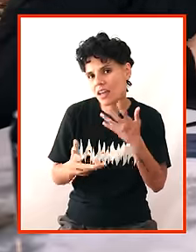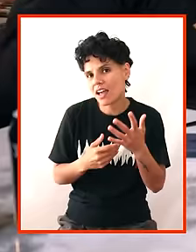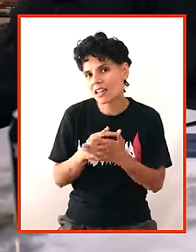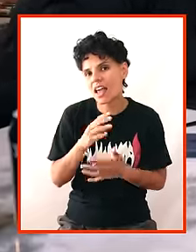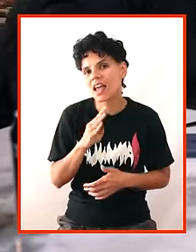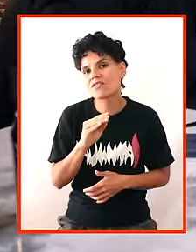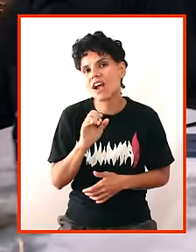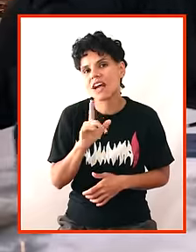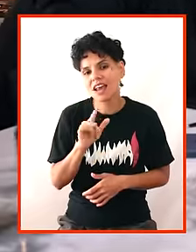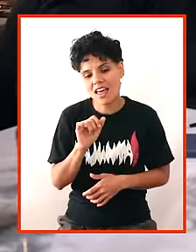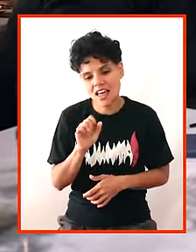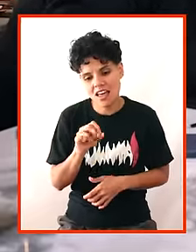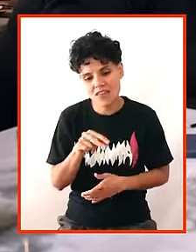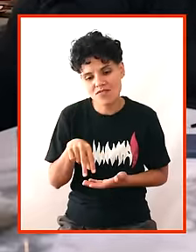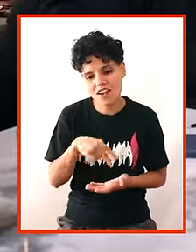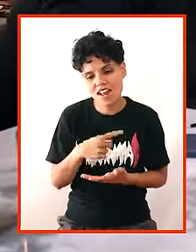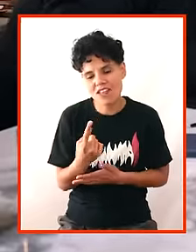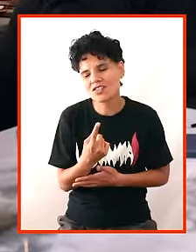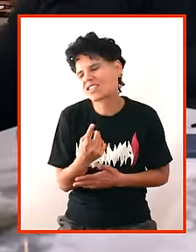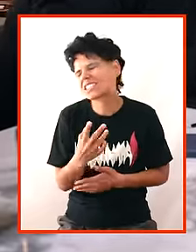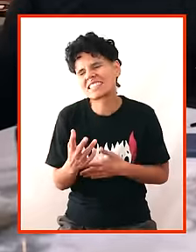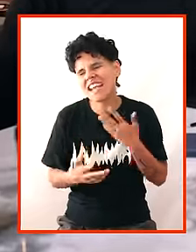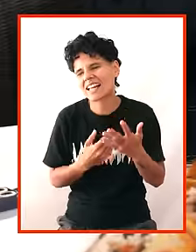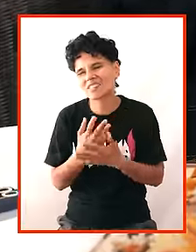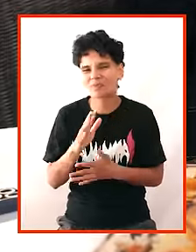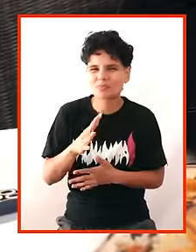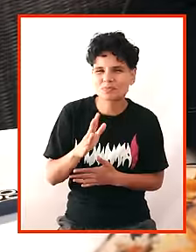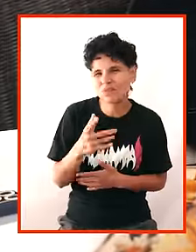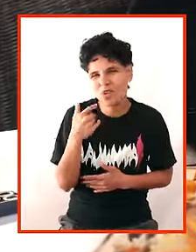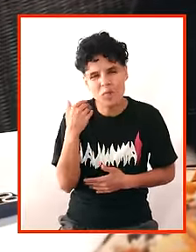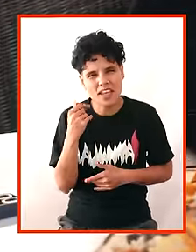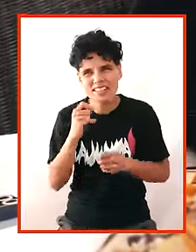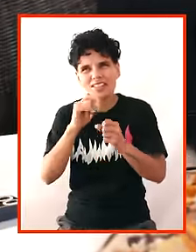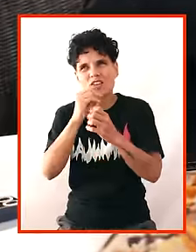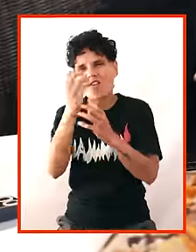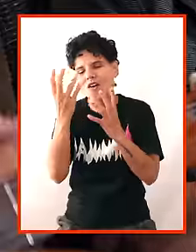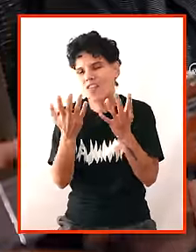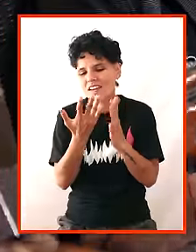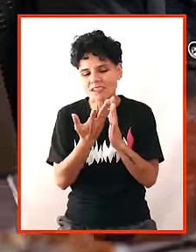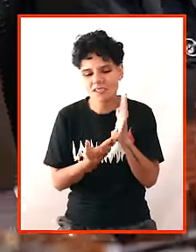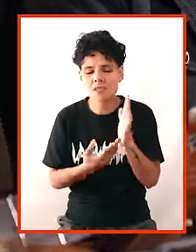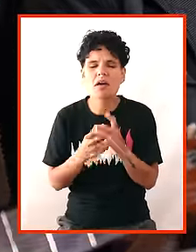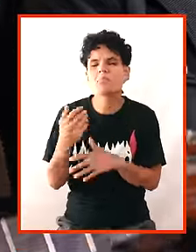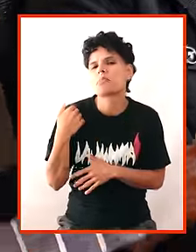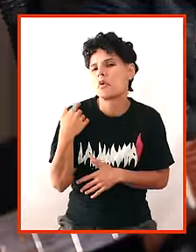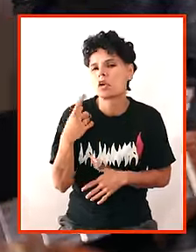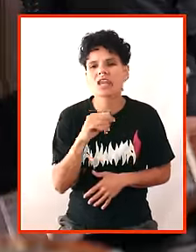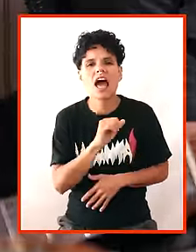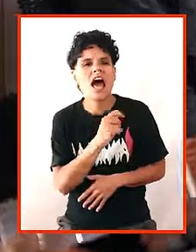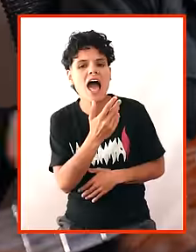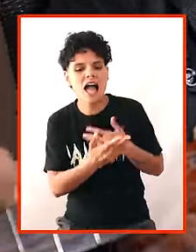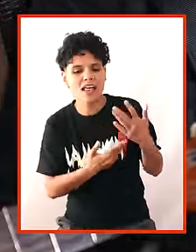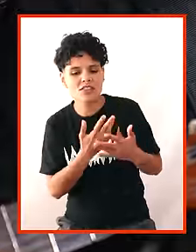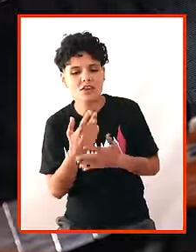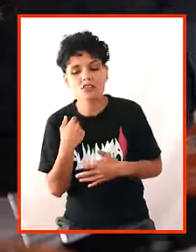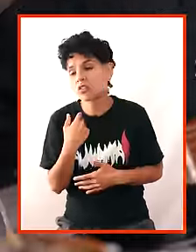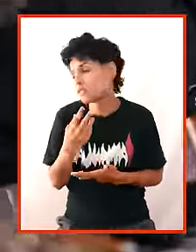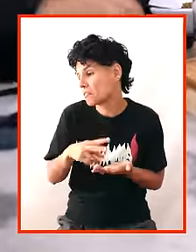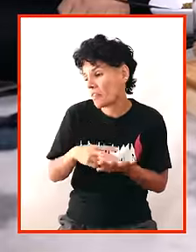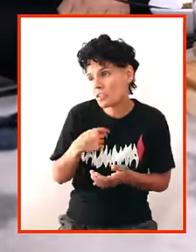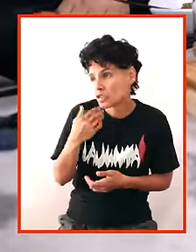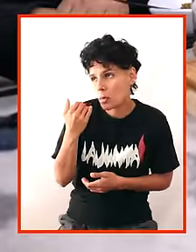Ándale, ya, no, tenemos la letra no me la sé tan bien. La cantamos, pero tenemos a Álvaro aquí al lado, tampoco me